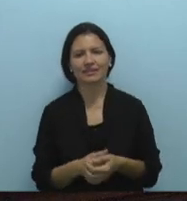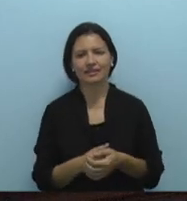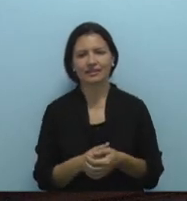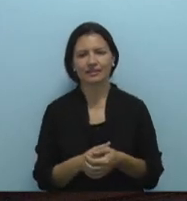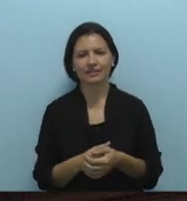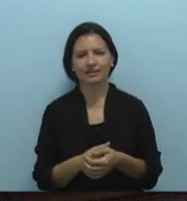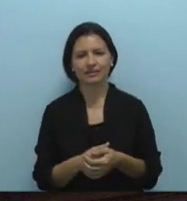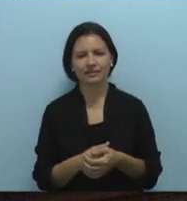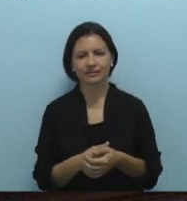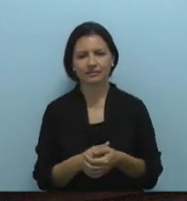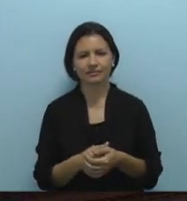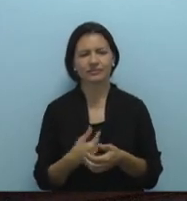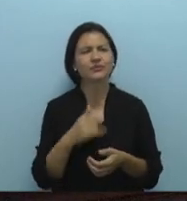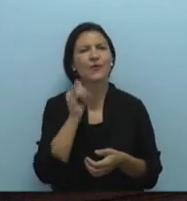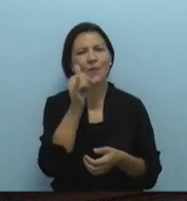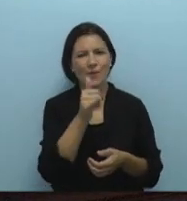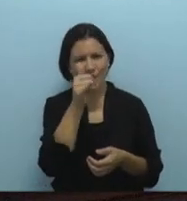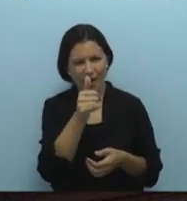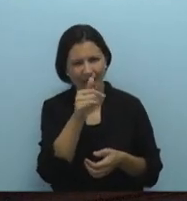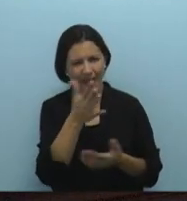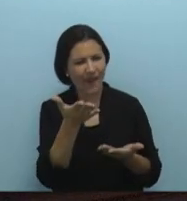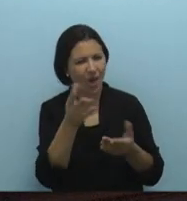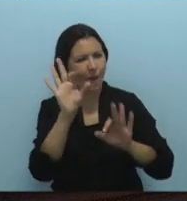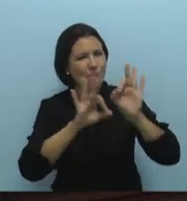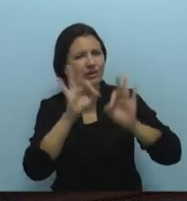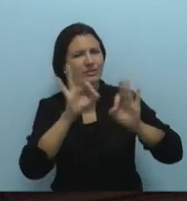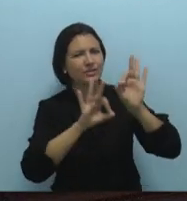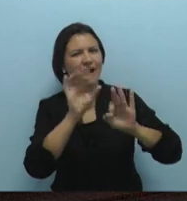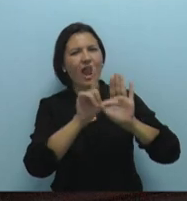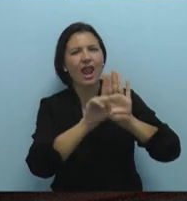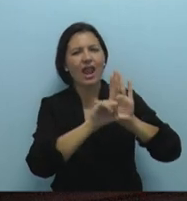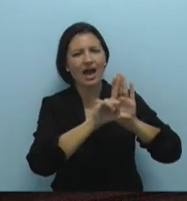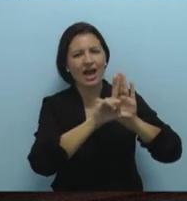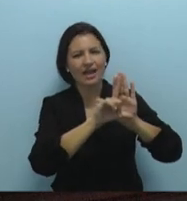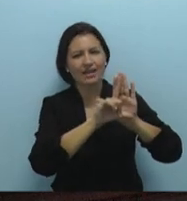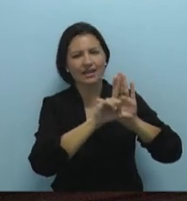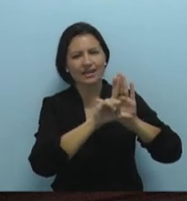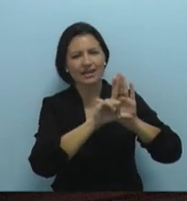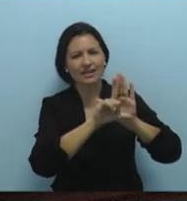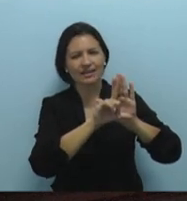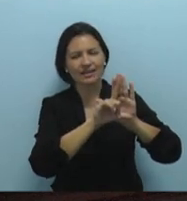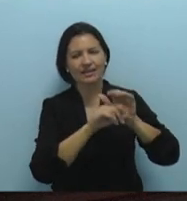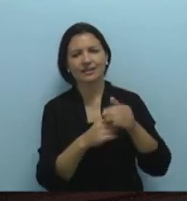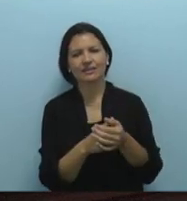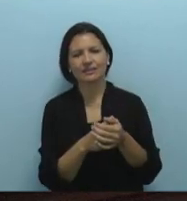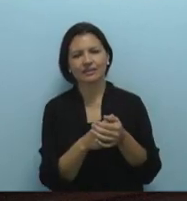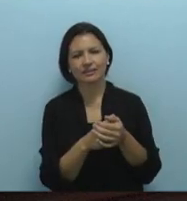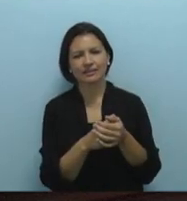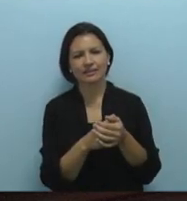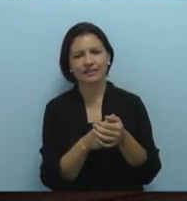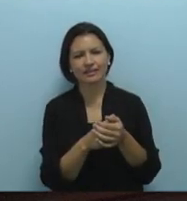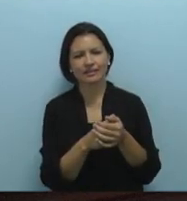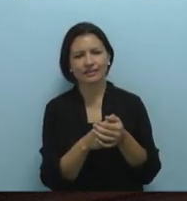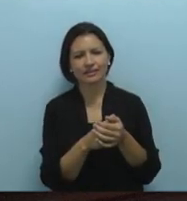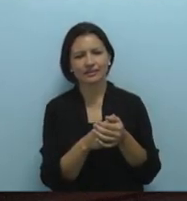Bueno, les quiero contar que este proyecto de ley, muy bien, muy bien, que este proyecto de